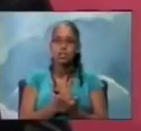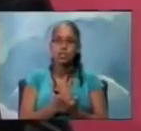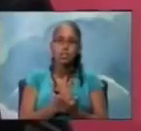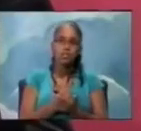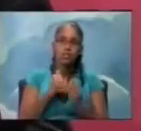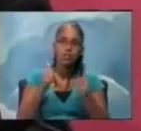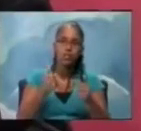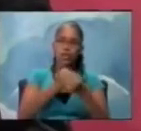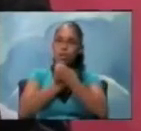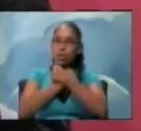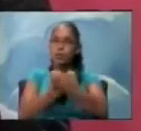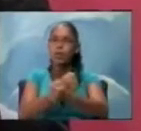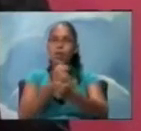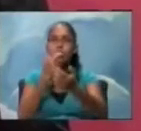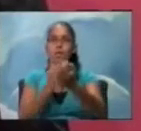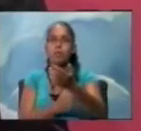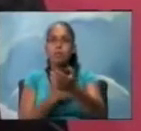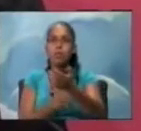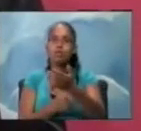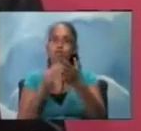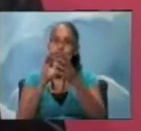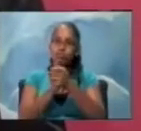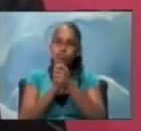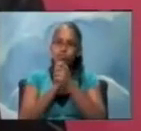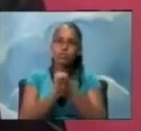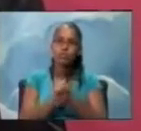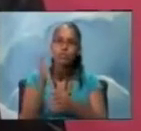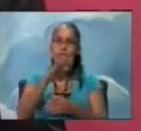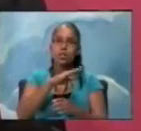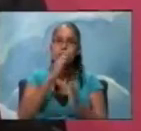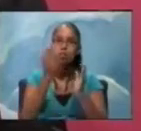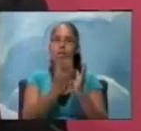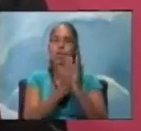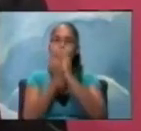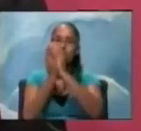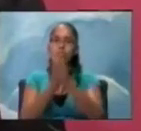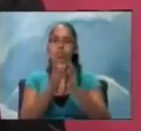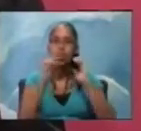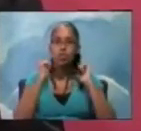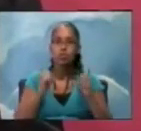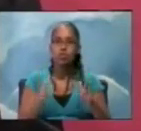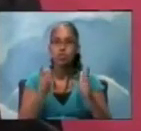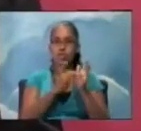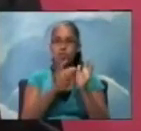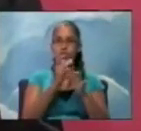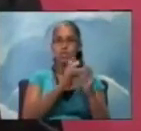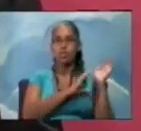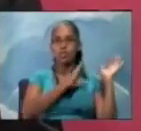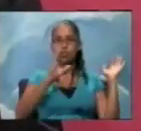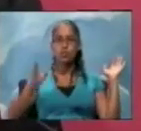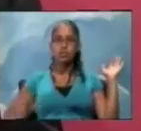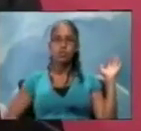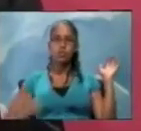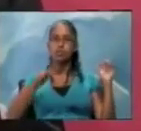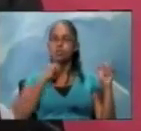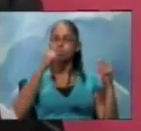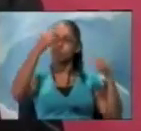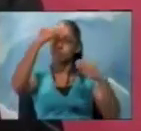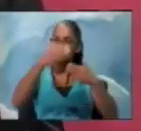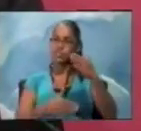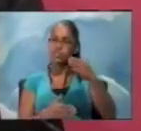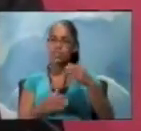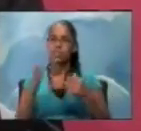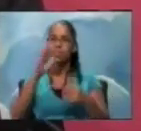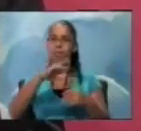Bien, amados hermanos y amigos, estamos estudiando la autoridad de Jesús. Ese es el tema que llevamos y